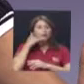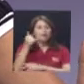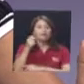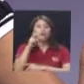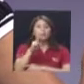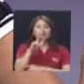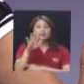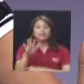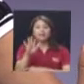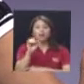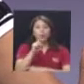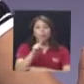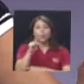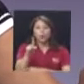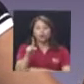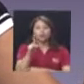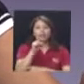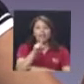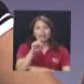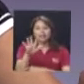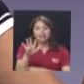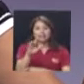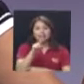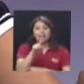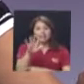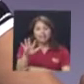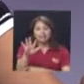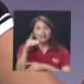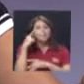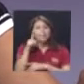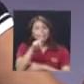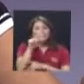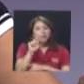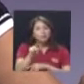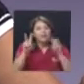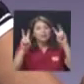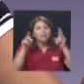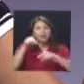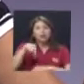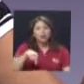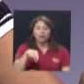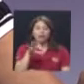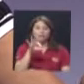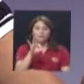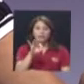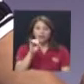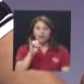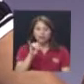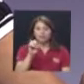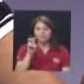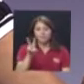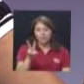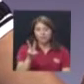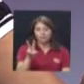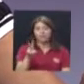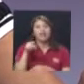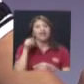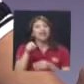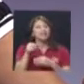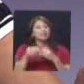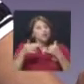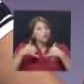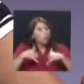y hacer sus preguntas y comentarios sobre el tema de hoy fertilización in vitro es aún una